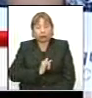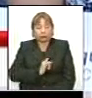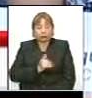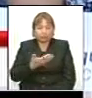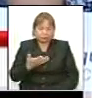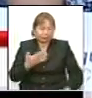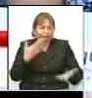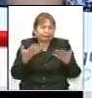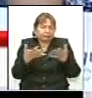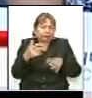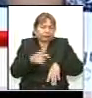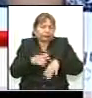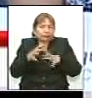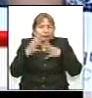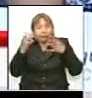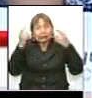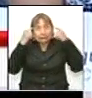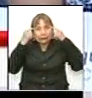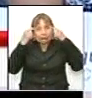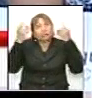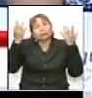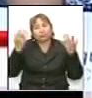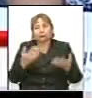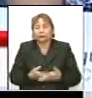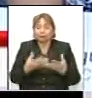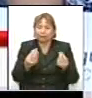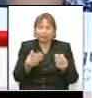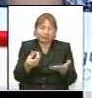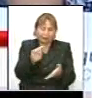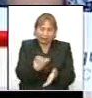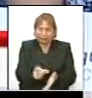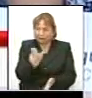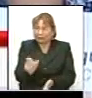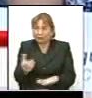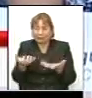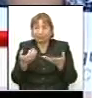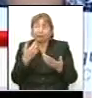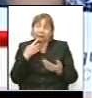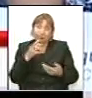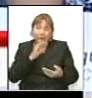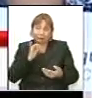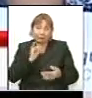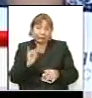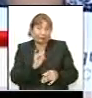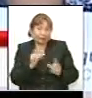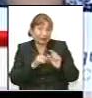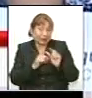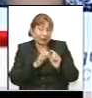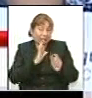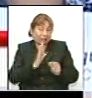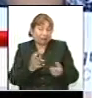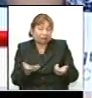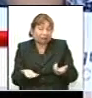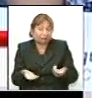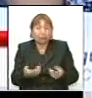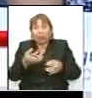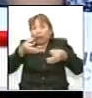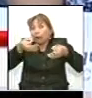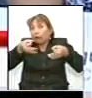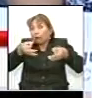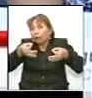tomar mucho tiempo porque me imagino que hay bastantes personas colegas que quieren también tomar la palabra pero lo cierto es